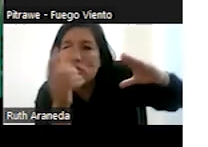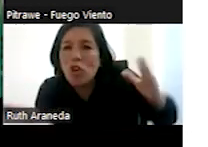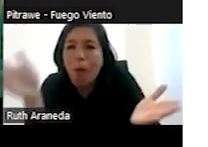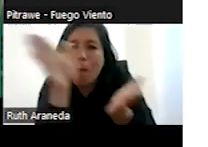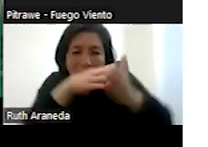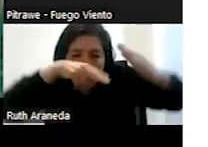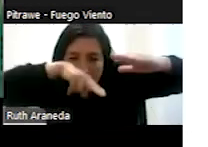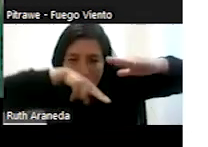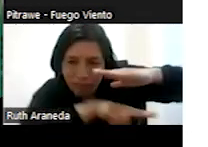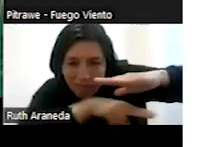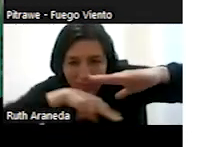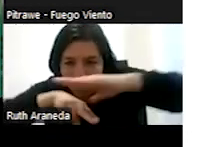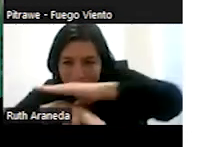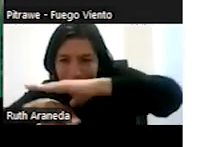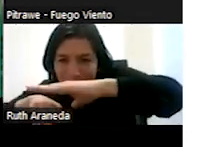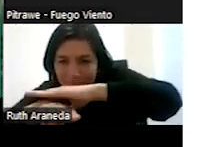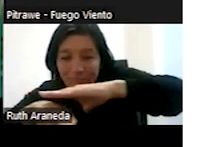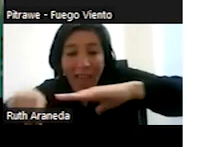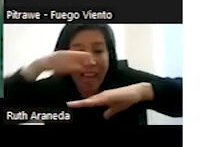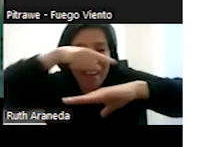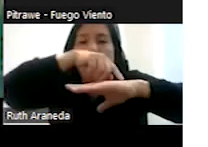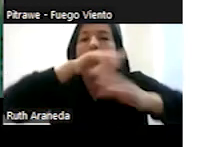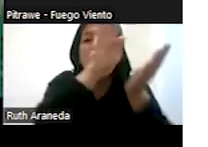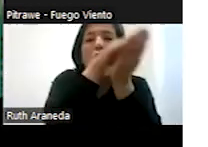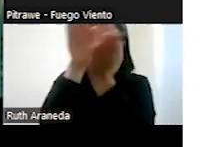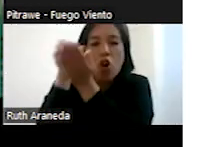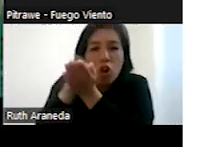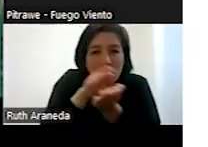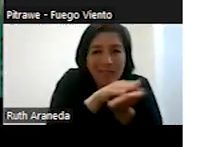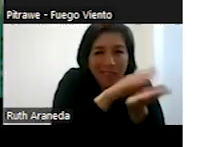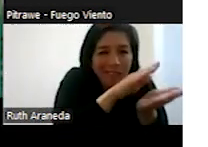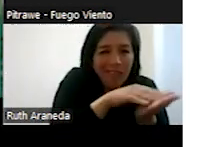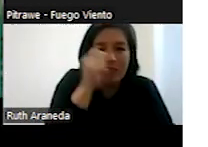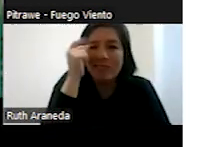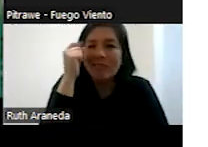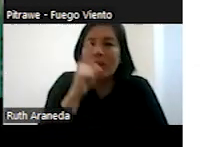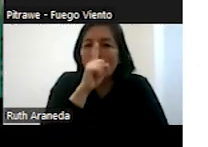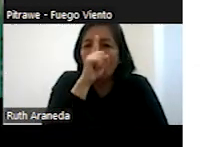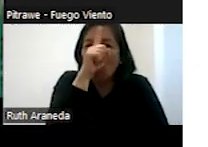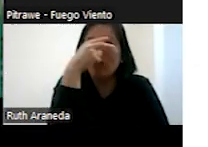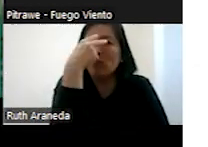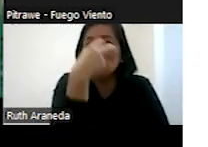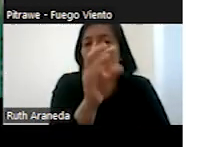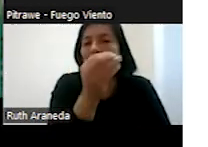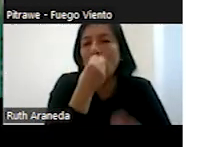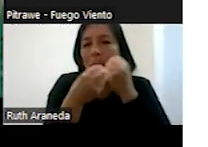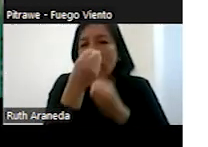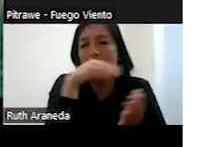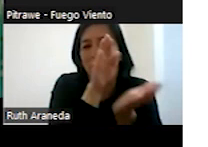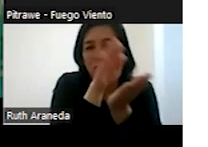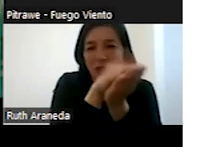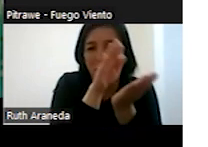comunidades, pero también la vida se desarrolla en torno a estos conchales. Hay conchales que son